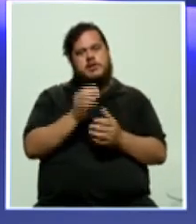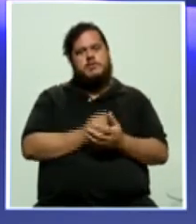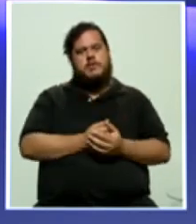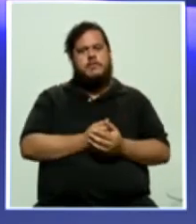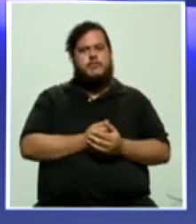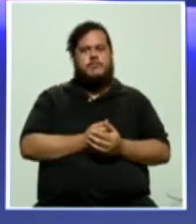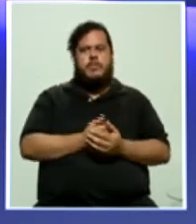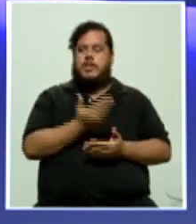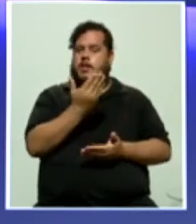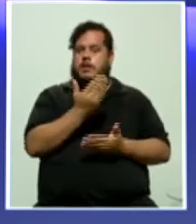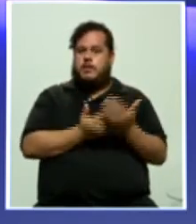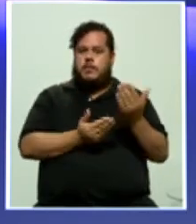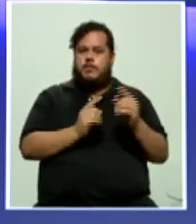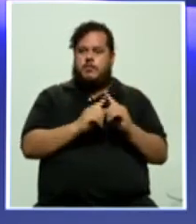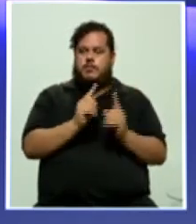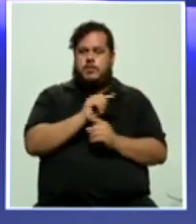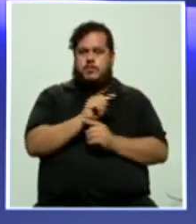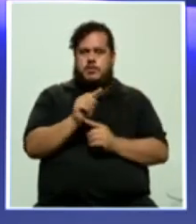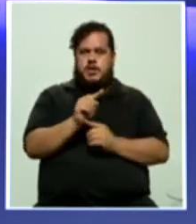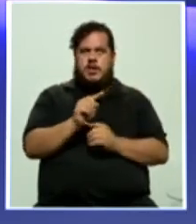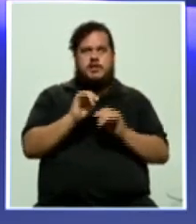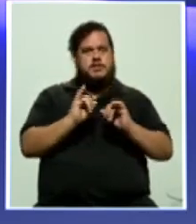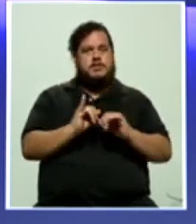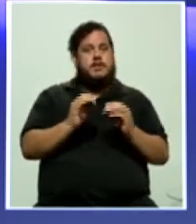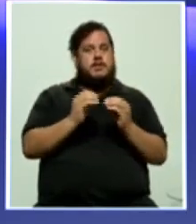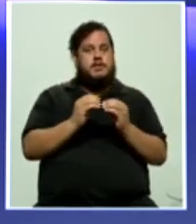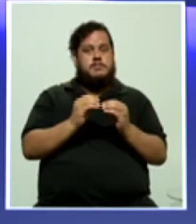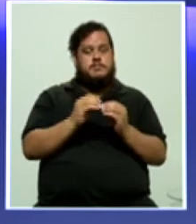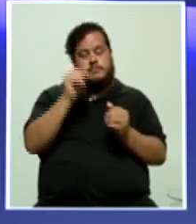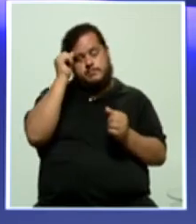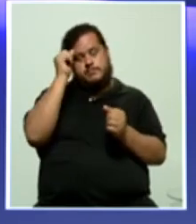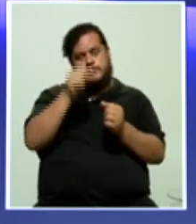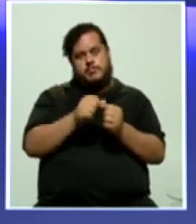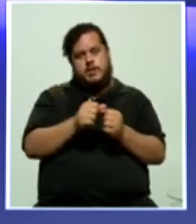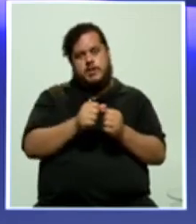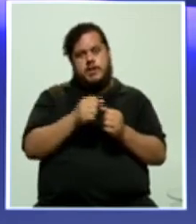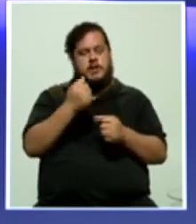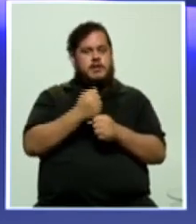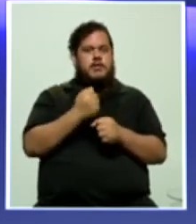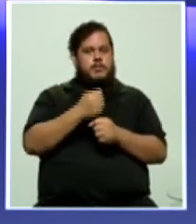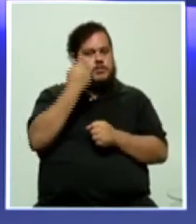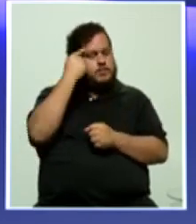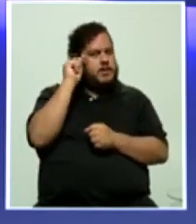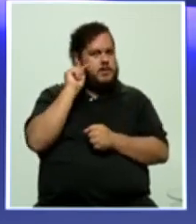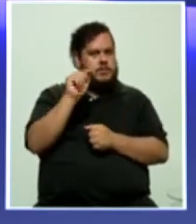Nos vamos, pero ustedes se quedan con mucho más. Recuerde, trabajamos para usted.